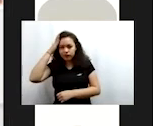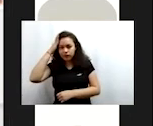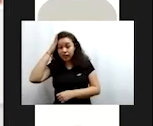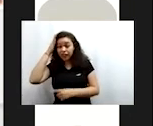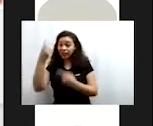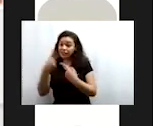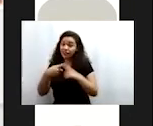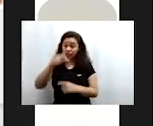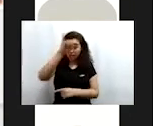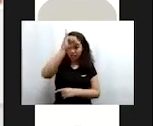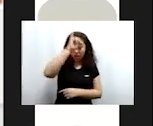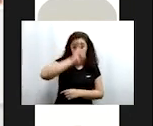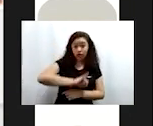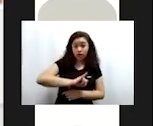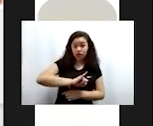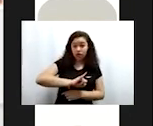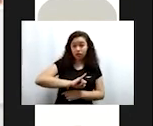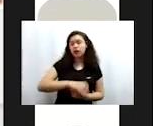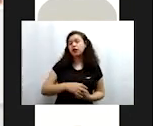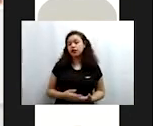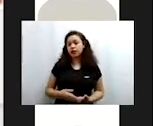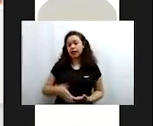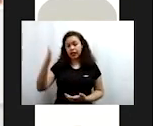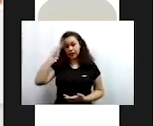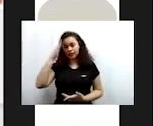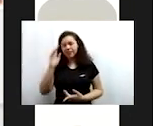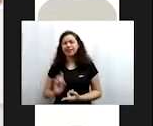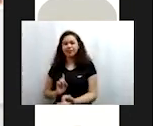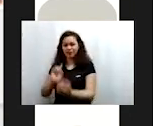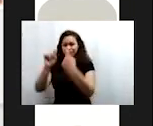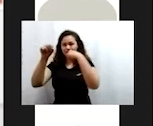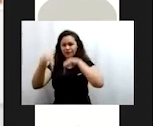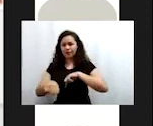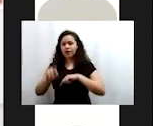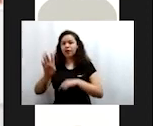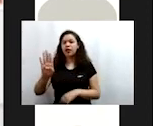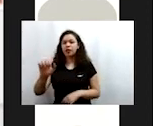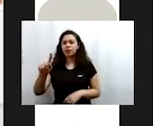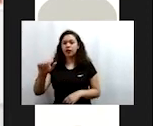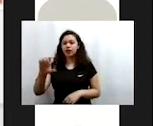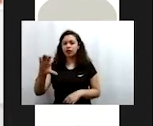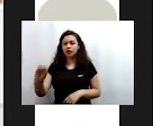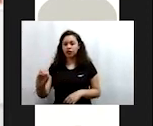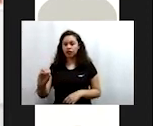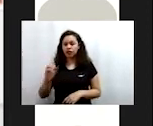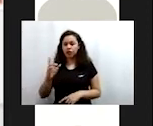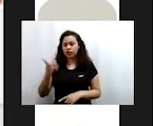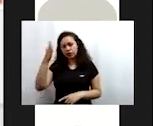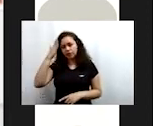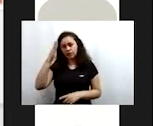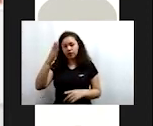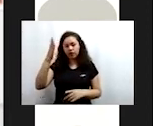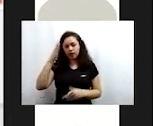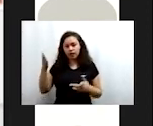El liderazgo es empático, el liderazgo motiva, el